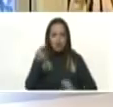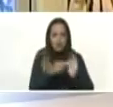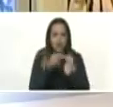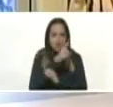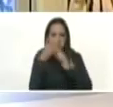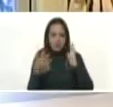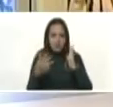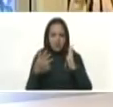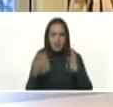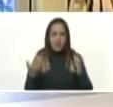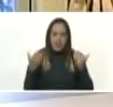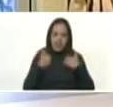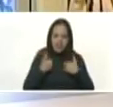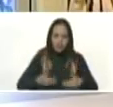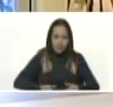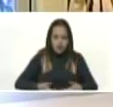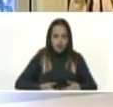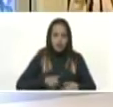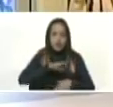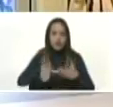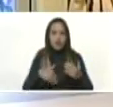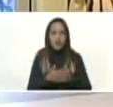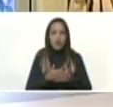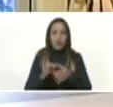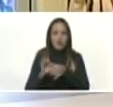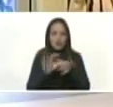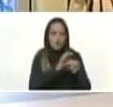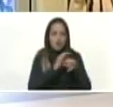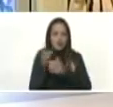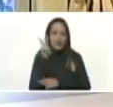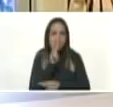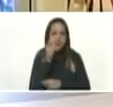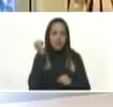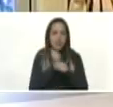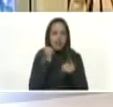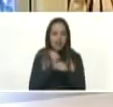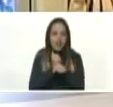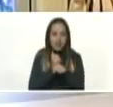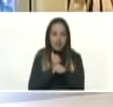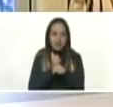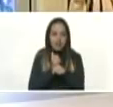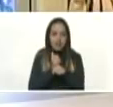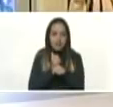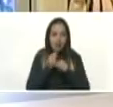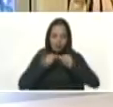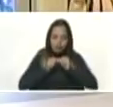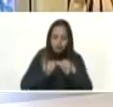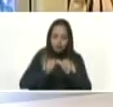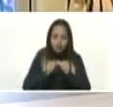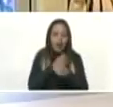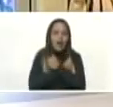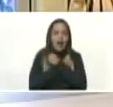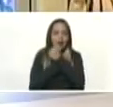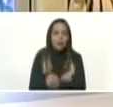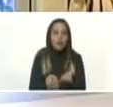que con el esfuerzo de todos, con la unión de Venezuela, con el trabajo, con el empeño, con el amor,